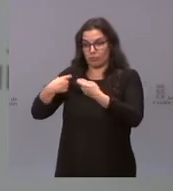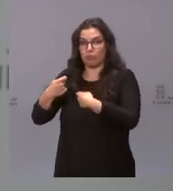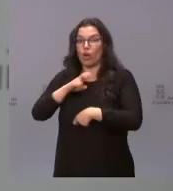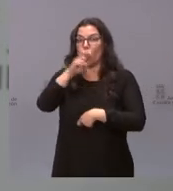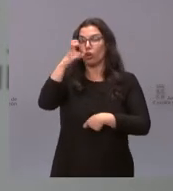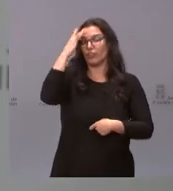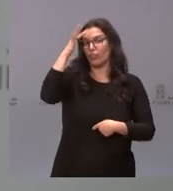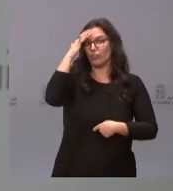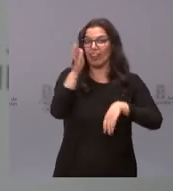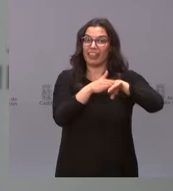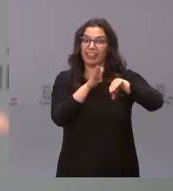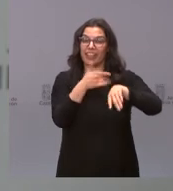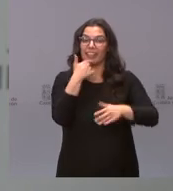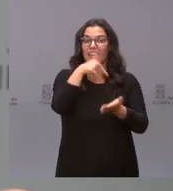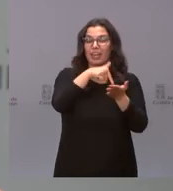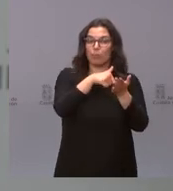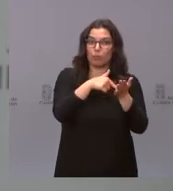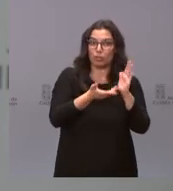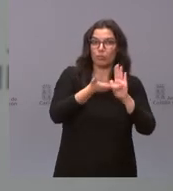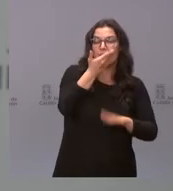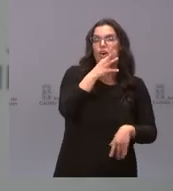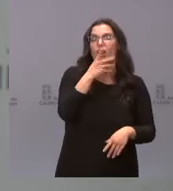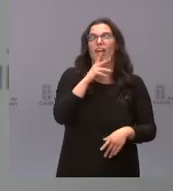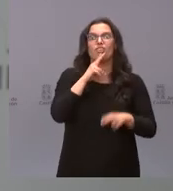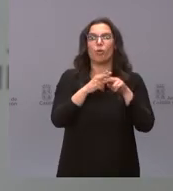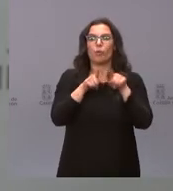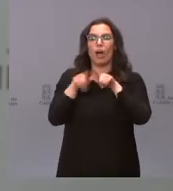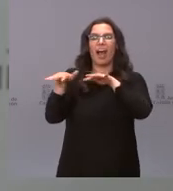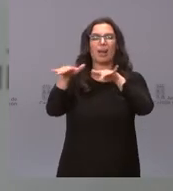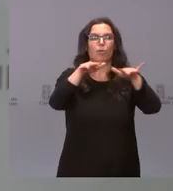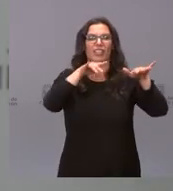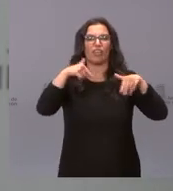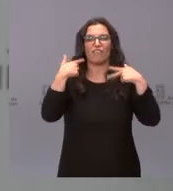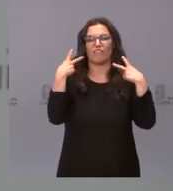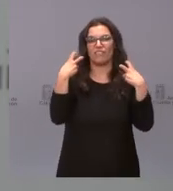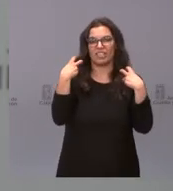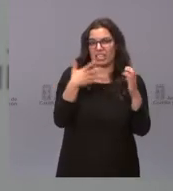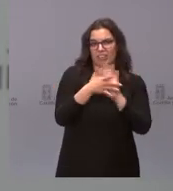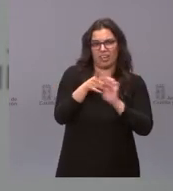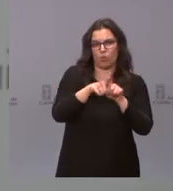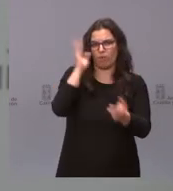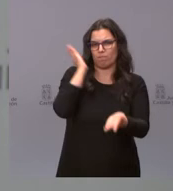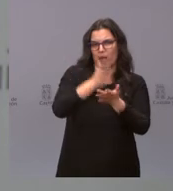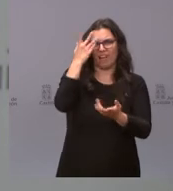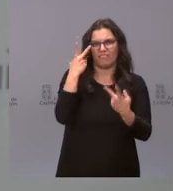impuestos ahora lo llaman armonización fiscal a lo que no es ni más ni menos que un hachazo fiscal a los bolsillos de las